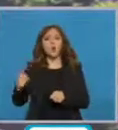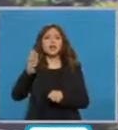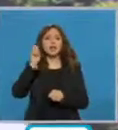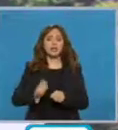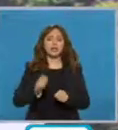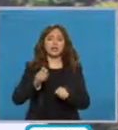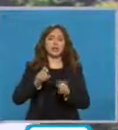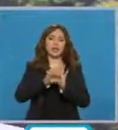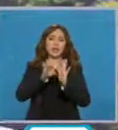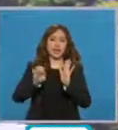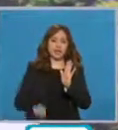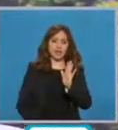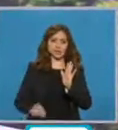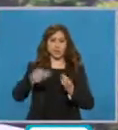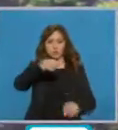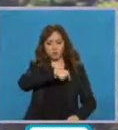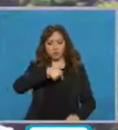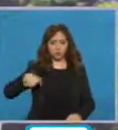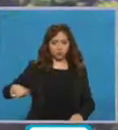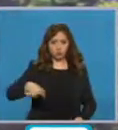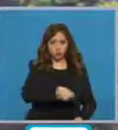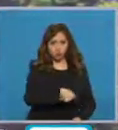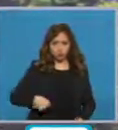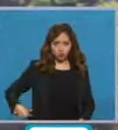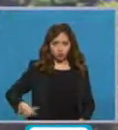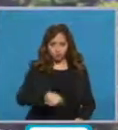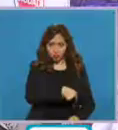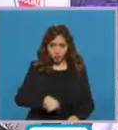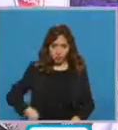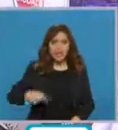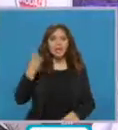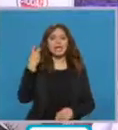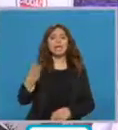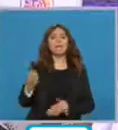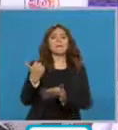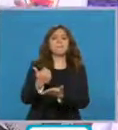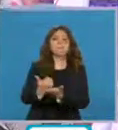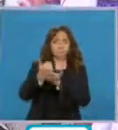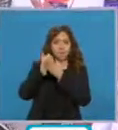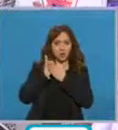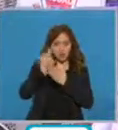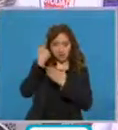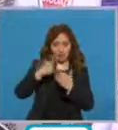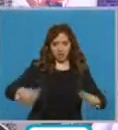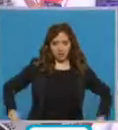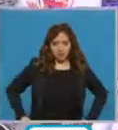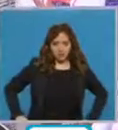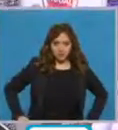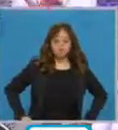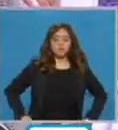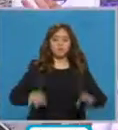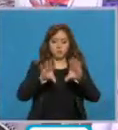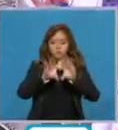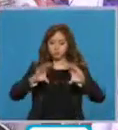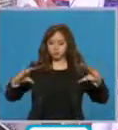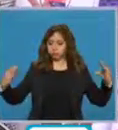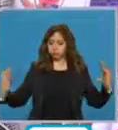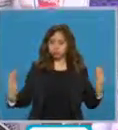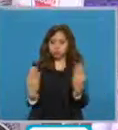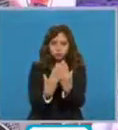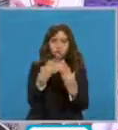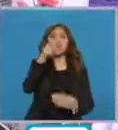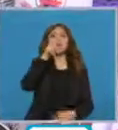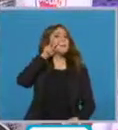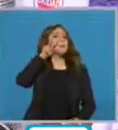líneas las líneas laterales nos van a hacer, van a ser nuestras mejores amigas. Exacto, porque nos van a hacer marcar cintura y guiar la